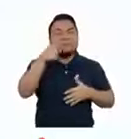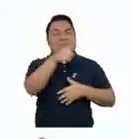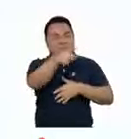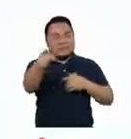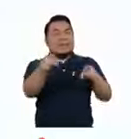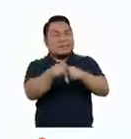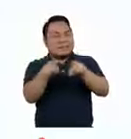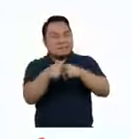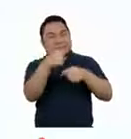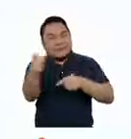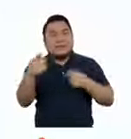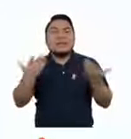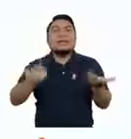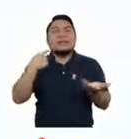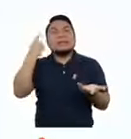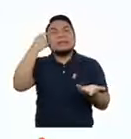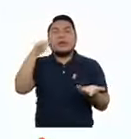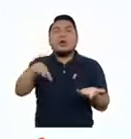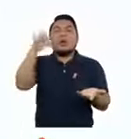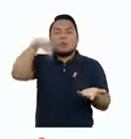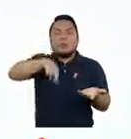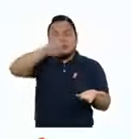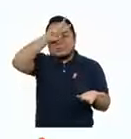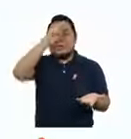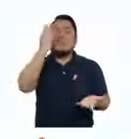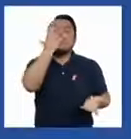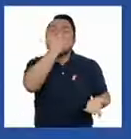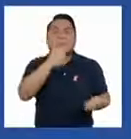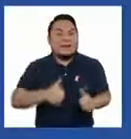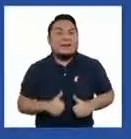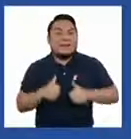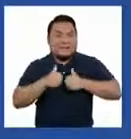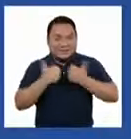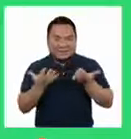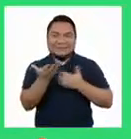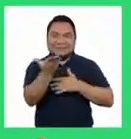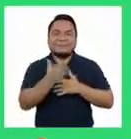ustedes también, los que eligieron este país hermoso para vivir.